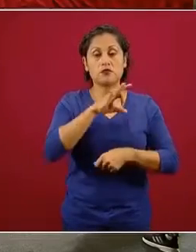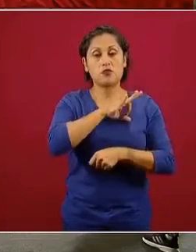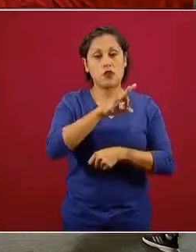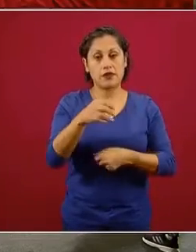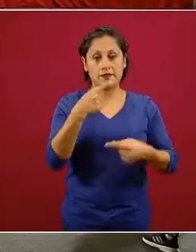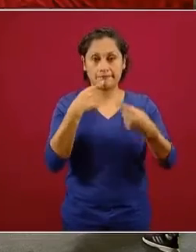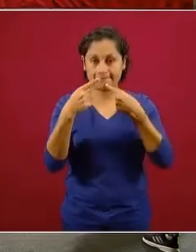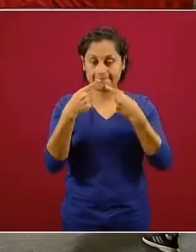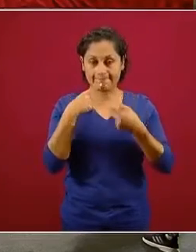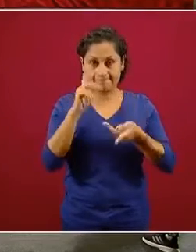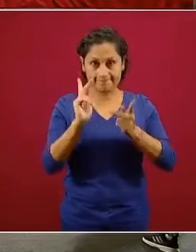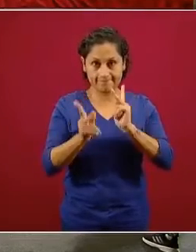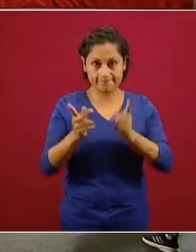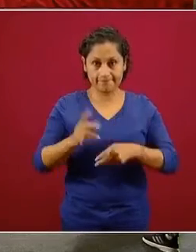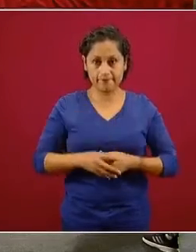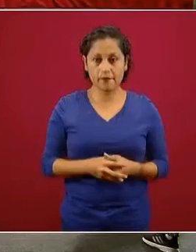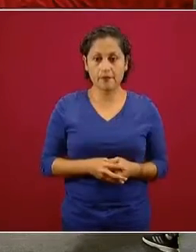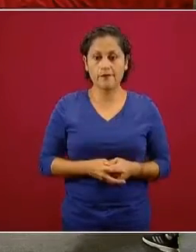favor.